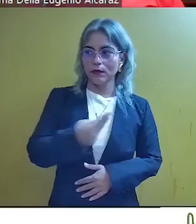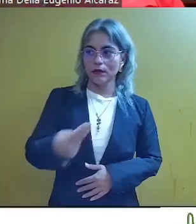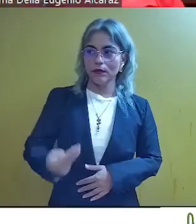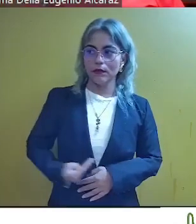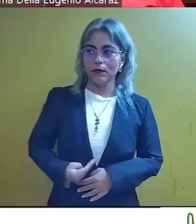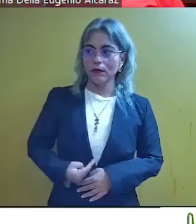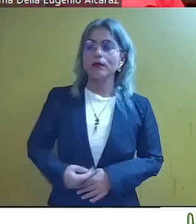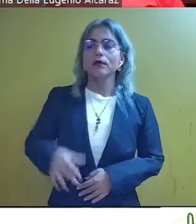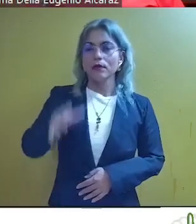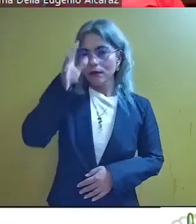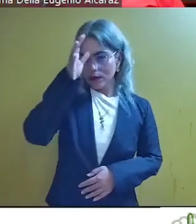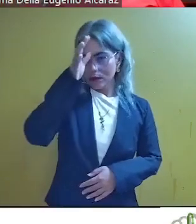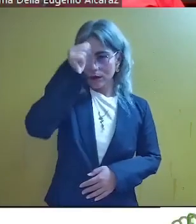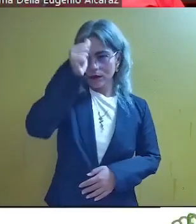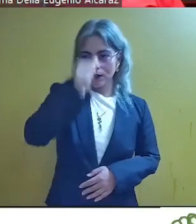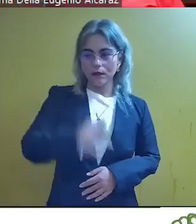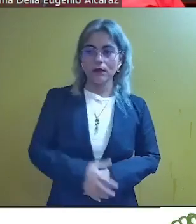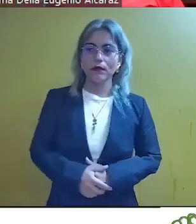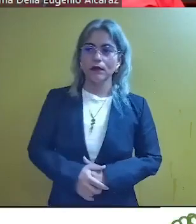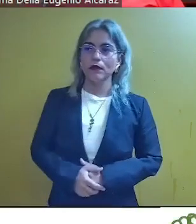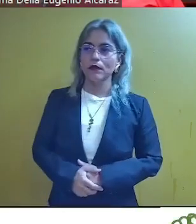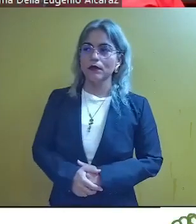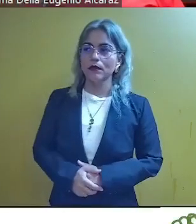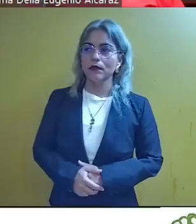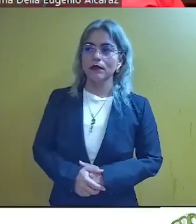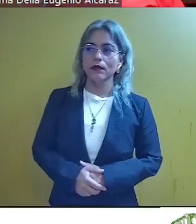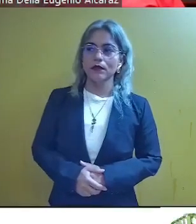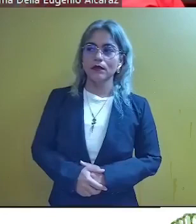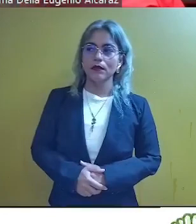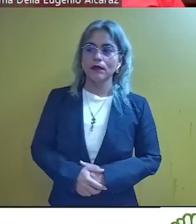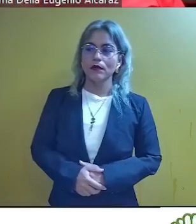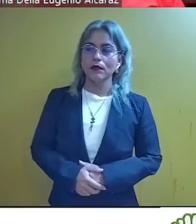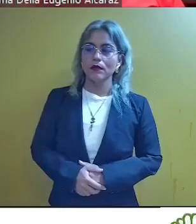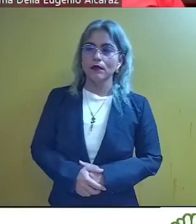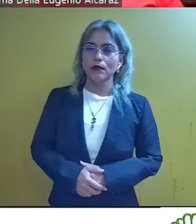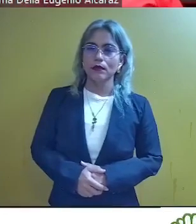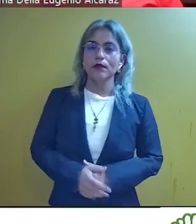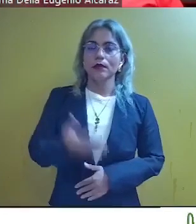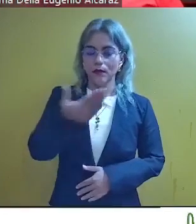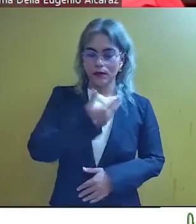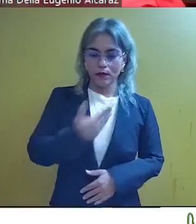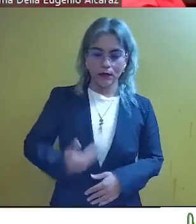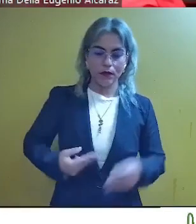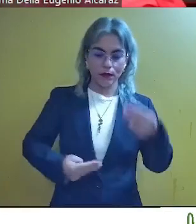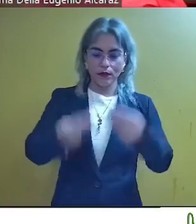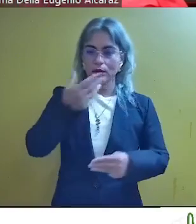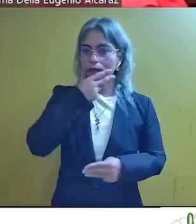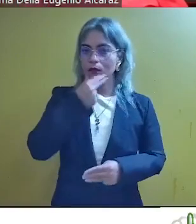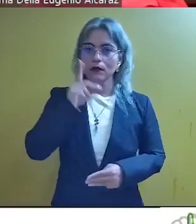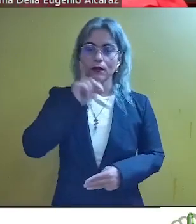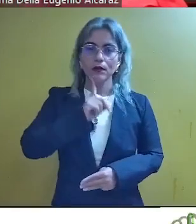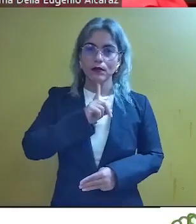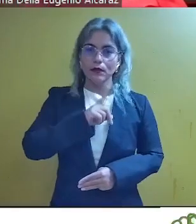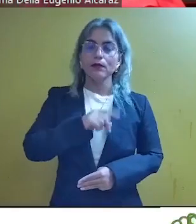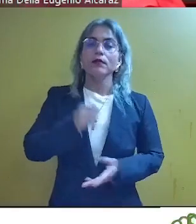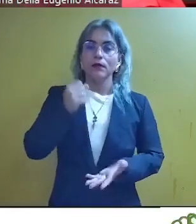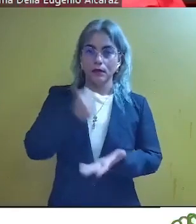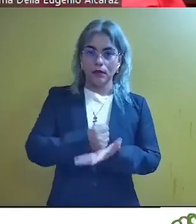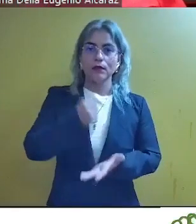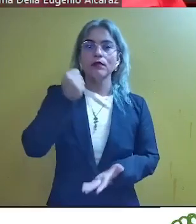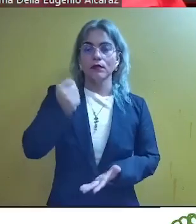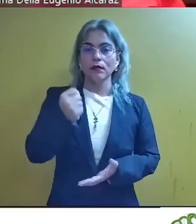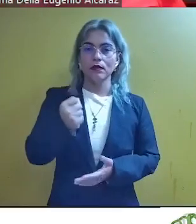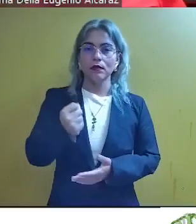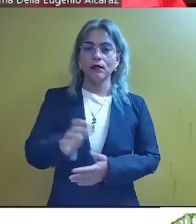A favor del proyecto. Gracias, magistrada. Magistrada presidenta, magistradas, magistrado, el proyecto de resolución fue aprobado por